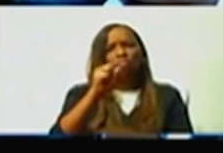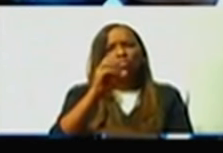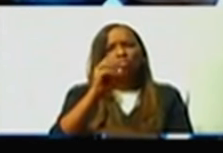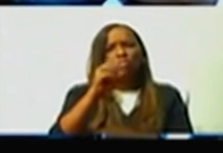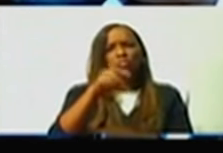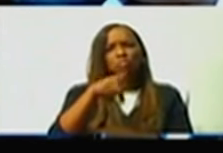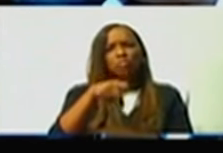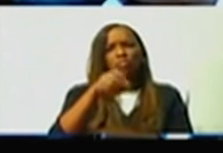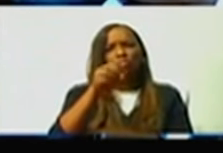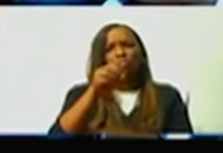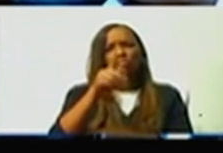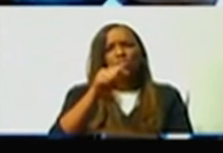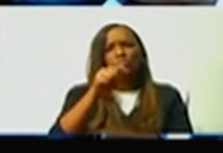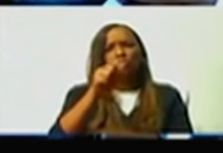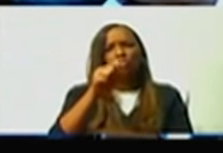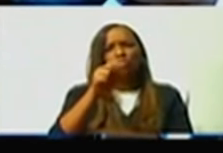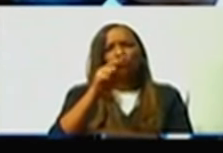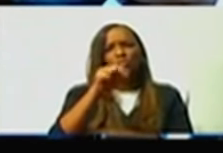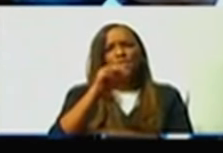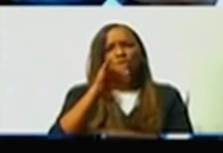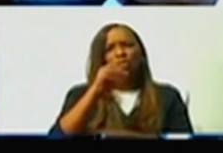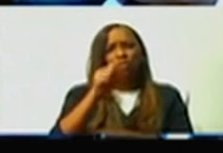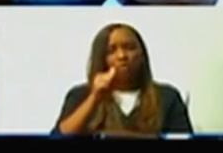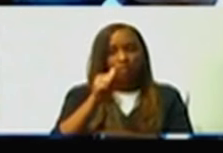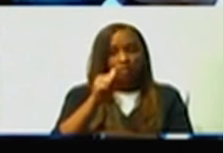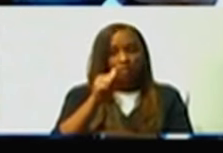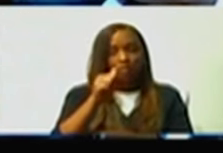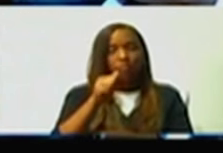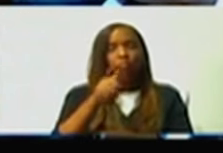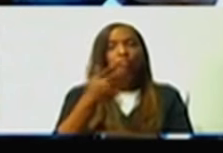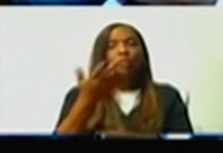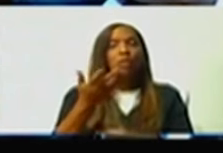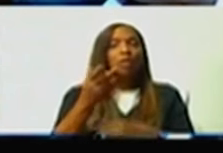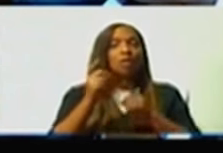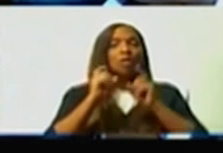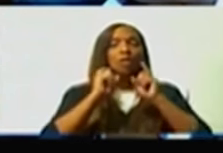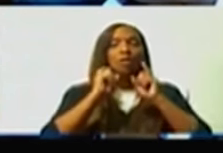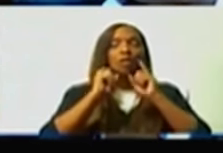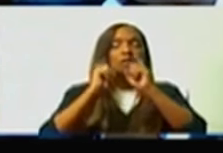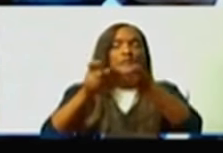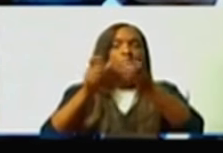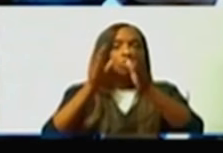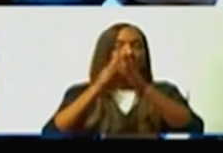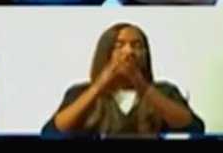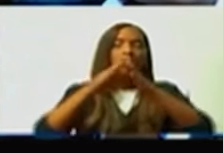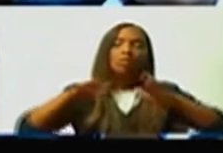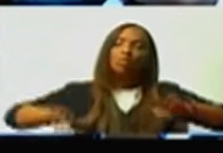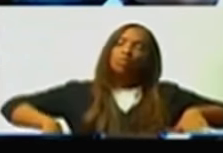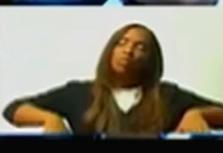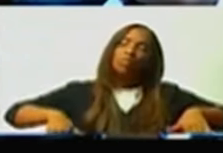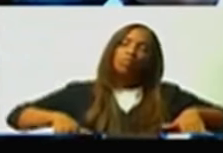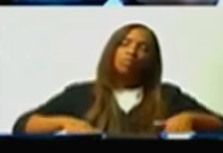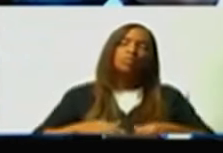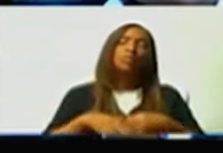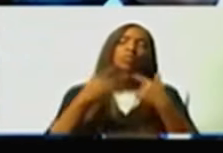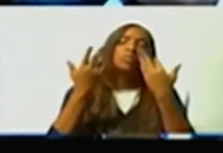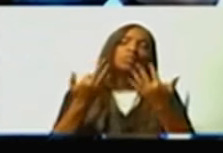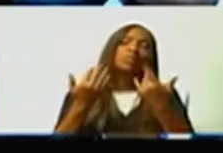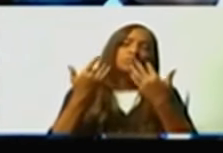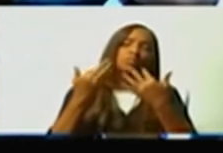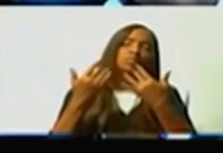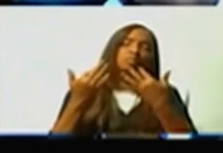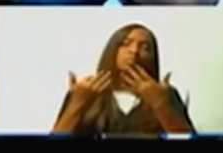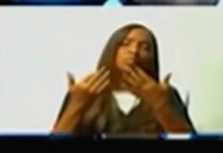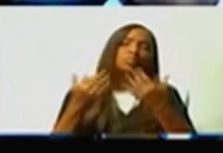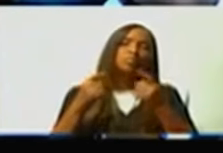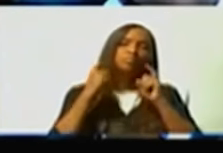Río hay vivienda para esos dominicanos y dominicanas que necesitan de la protección del Estado